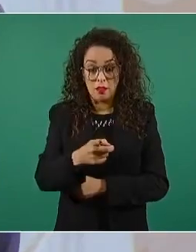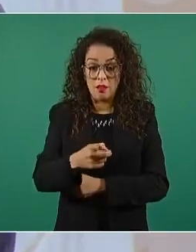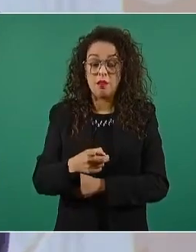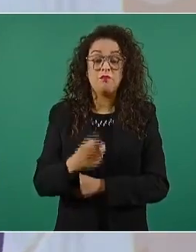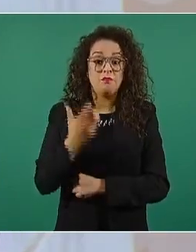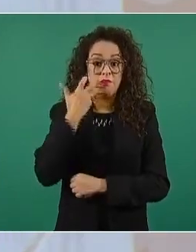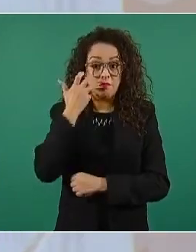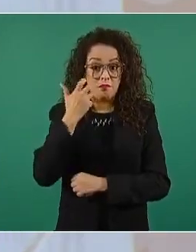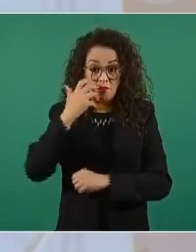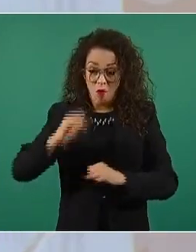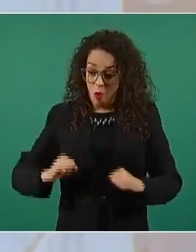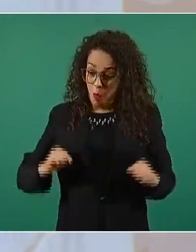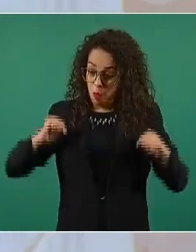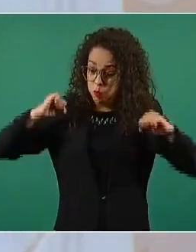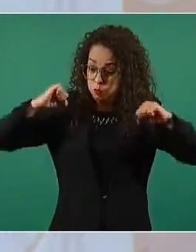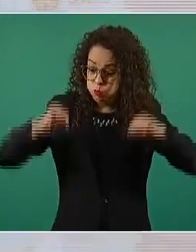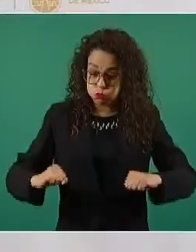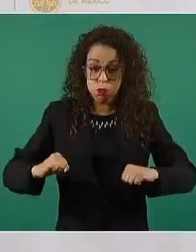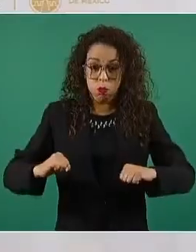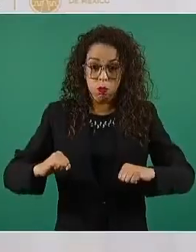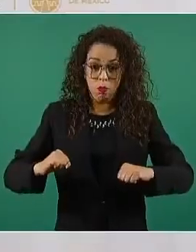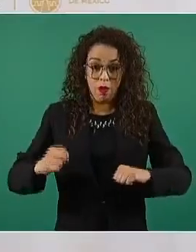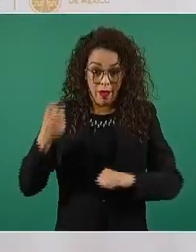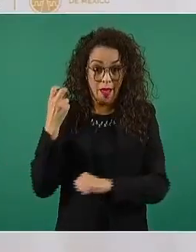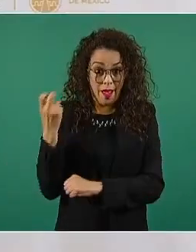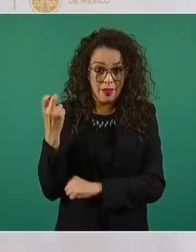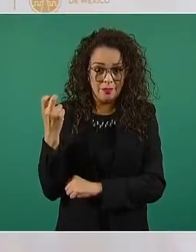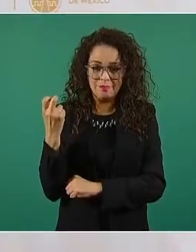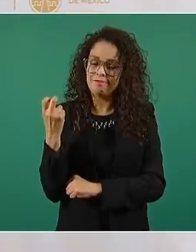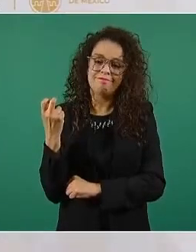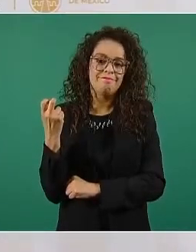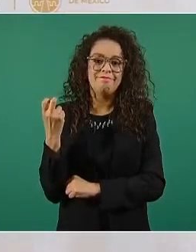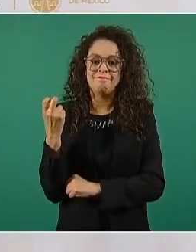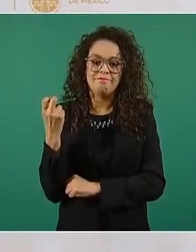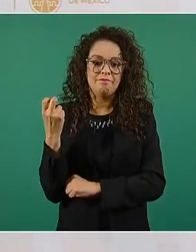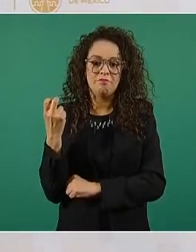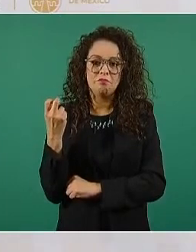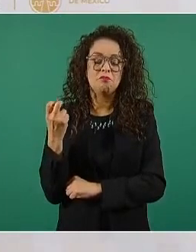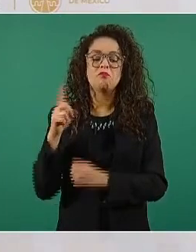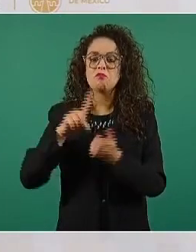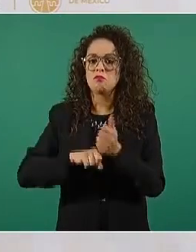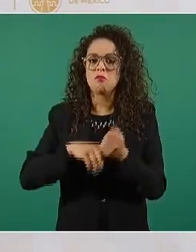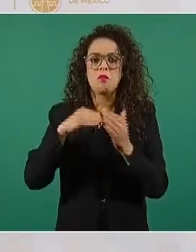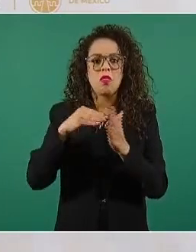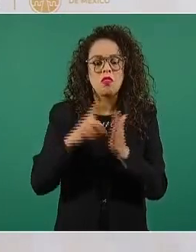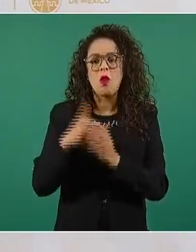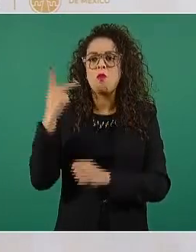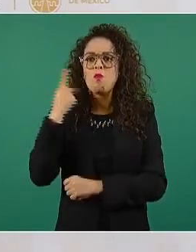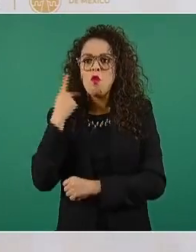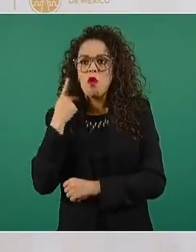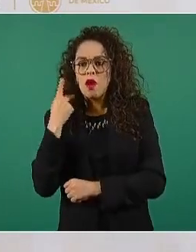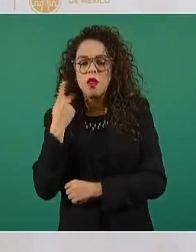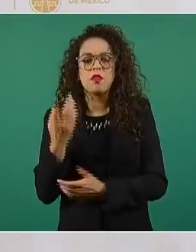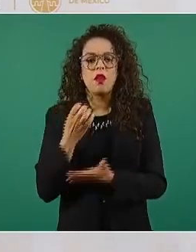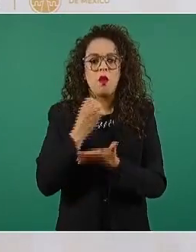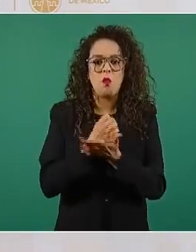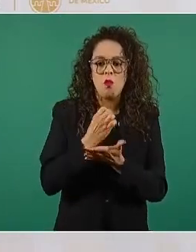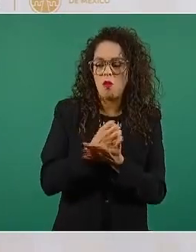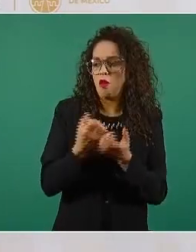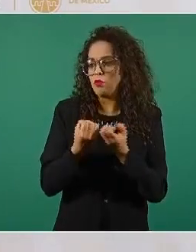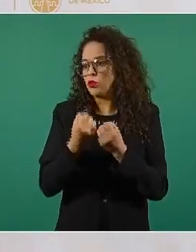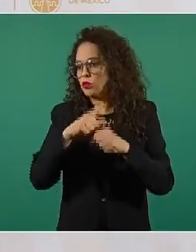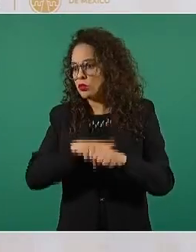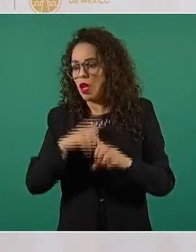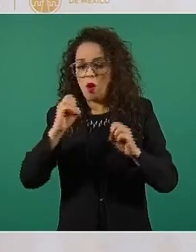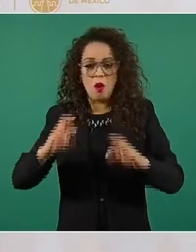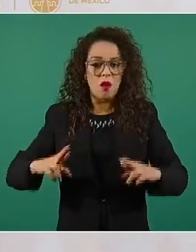a otras naciones o culturas un modelo político, económico, social o religioso